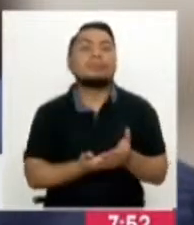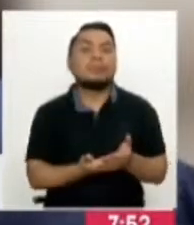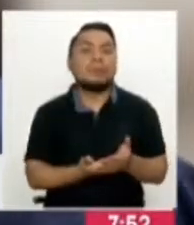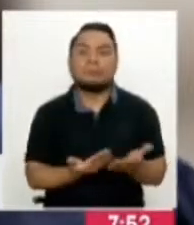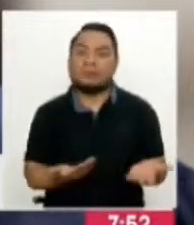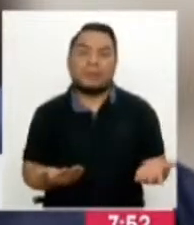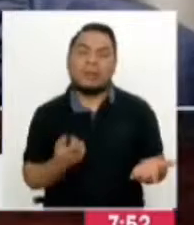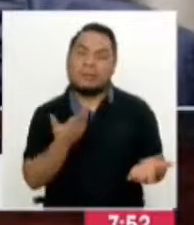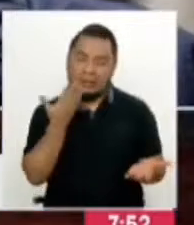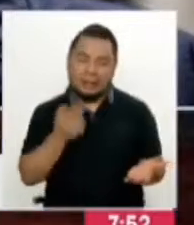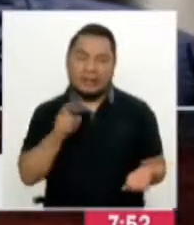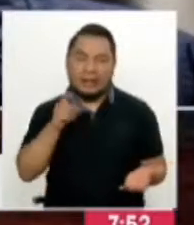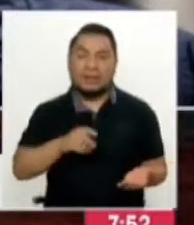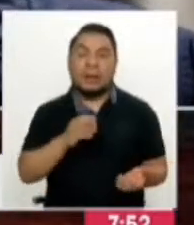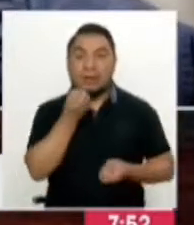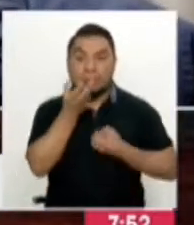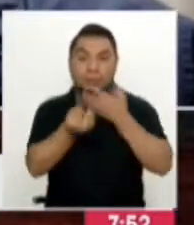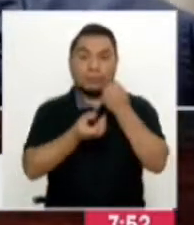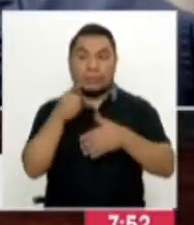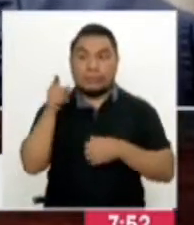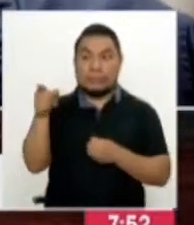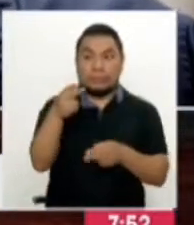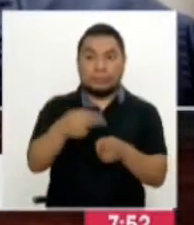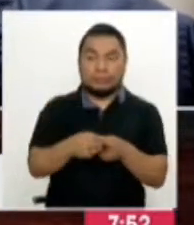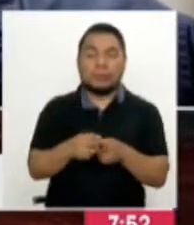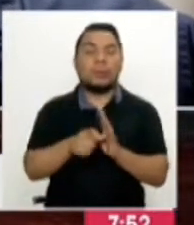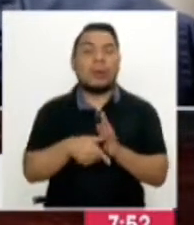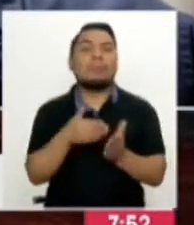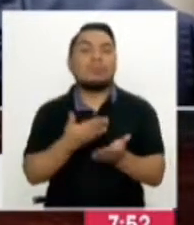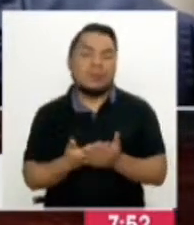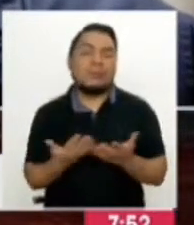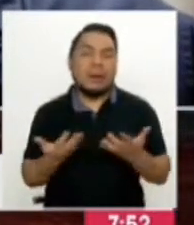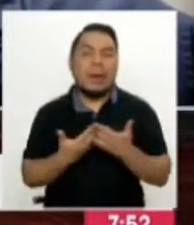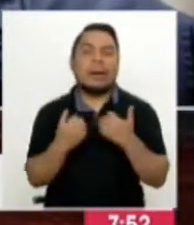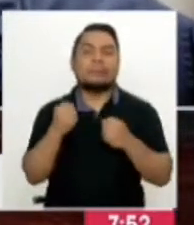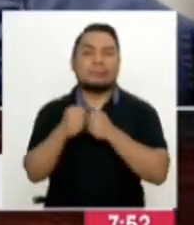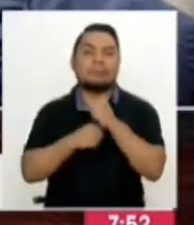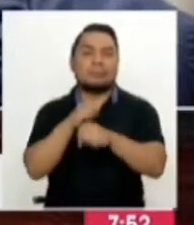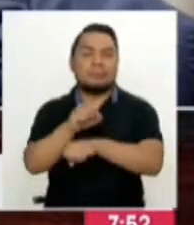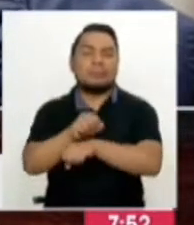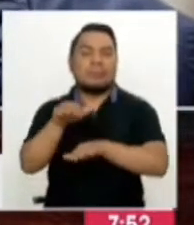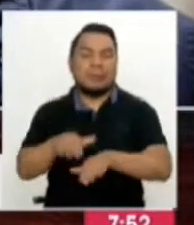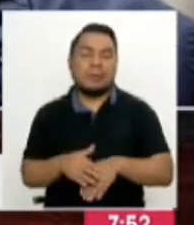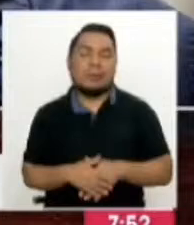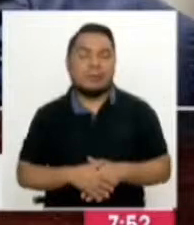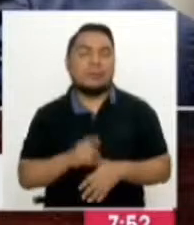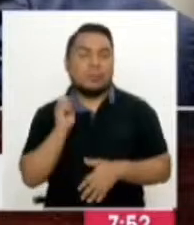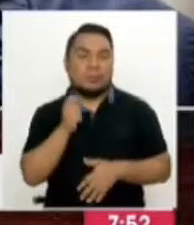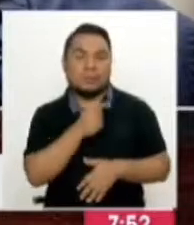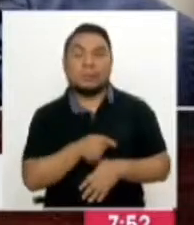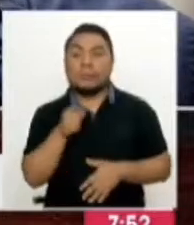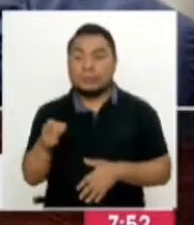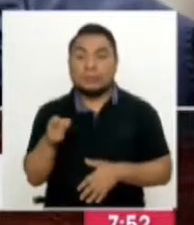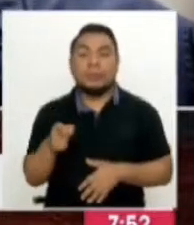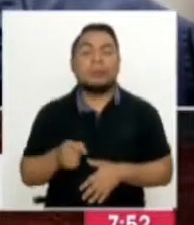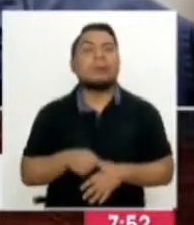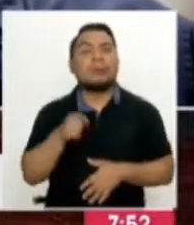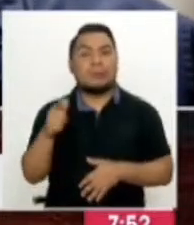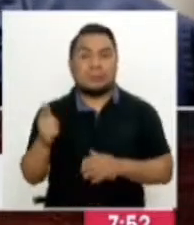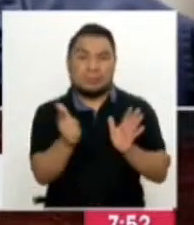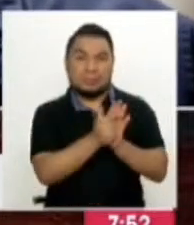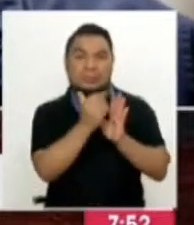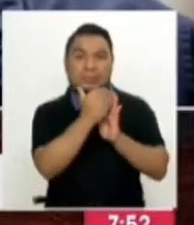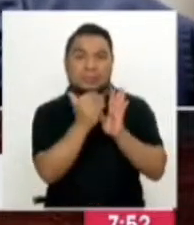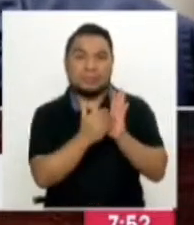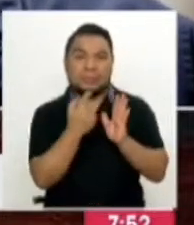calidad. Ahora, estas, y para terminar, doctor Chávez Cotrina, estas modalidades que son válidas, que están legalmente